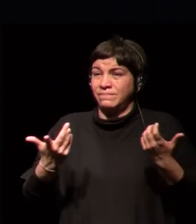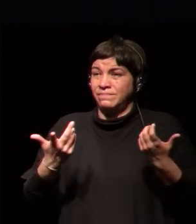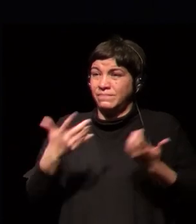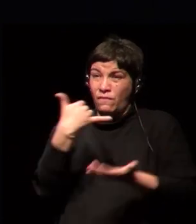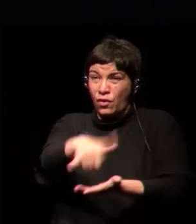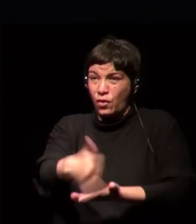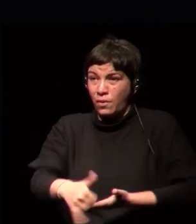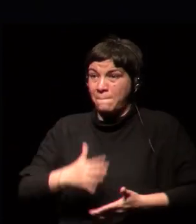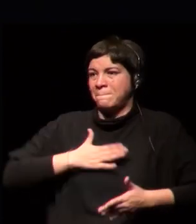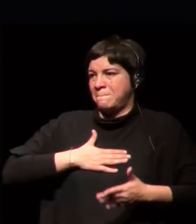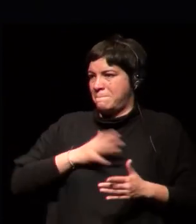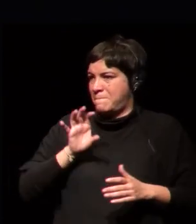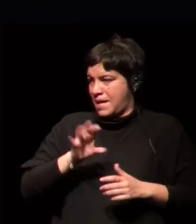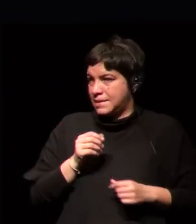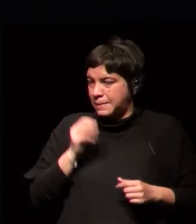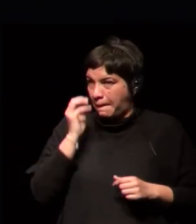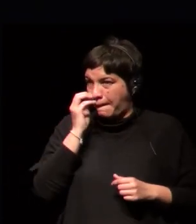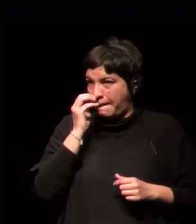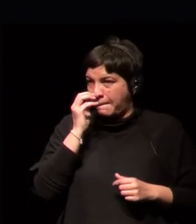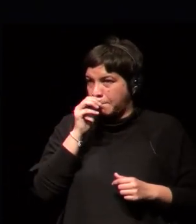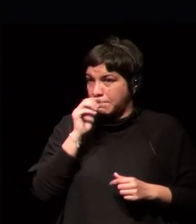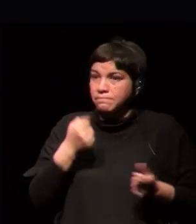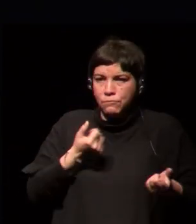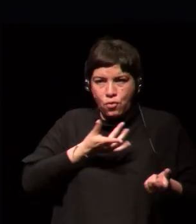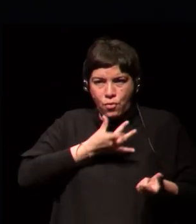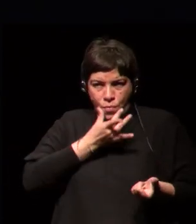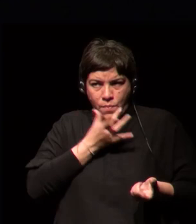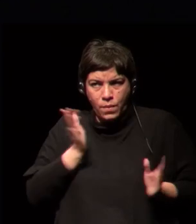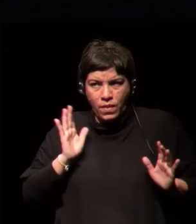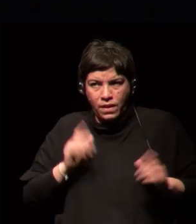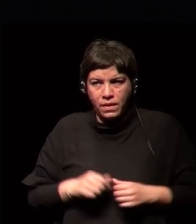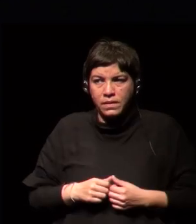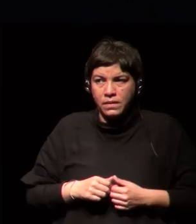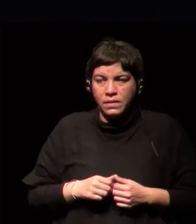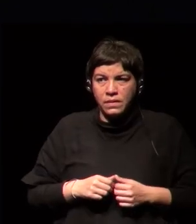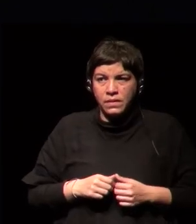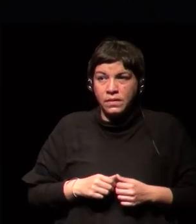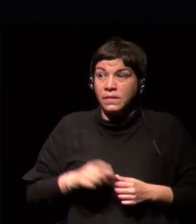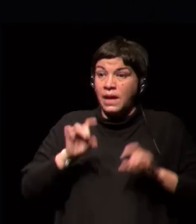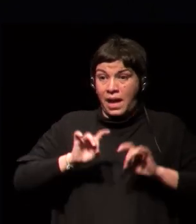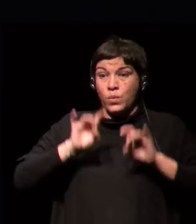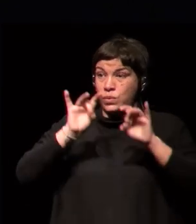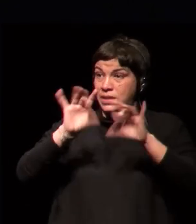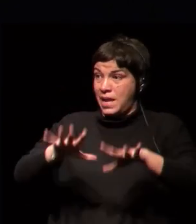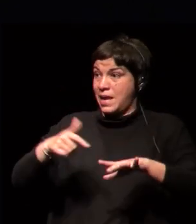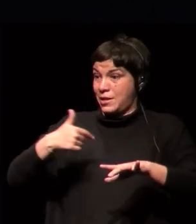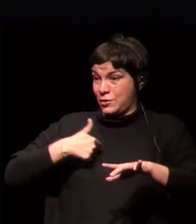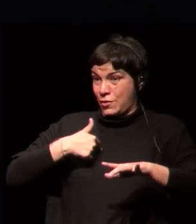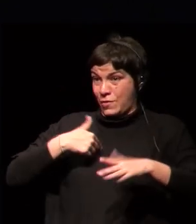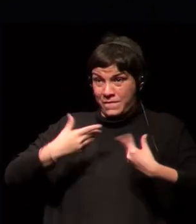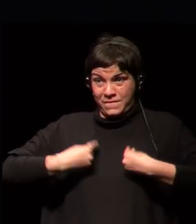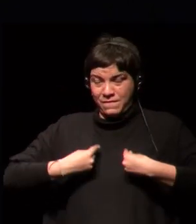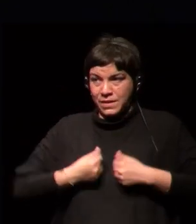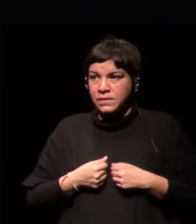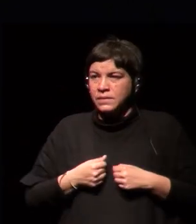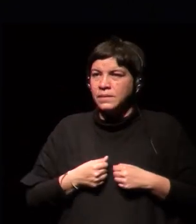digo avergonzado. Australia, where I live, Australia, que es donde yo vivo, es el